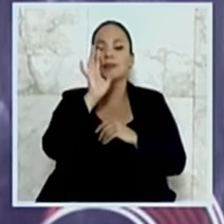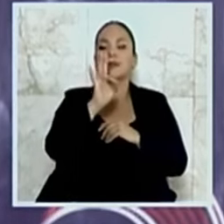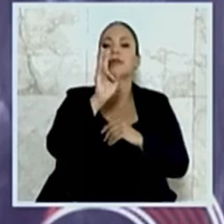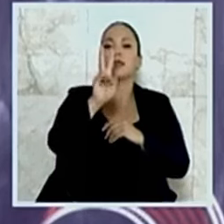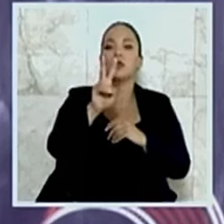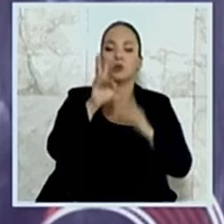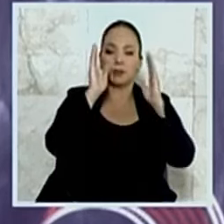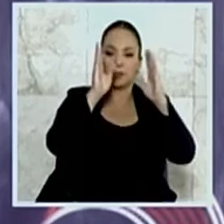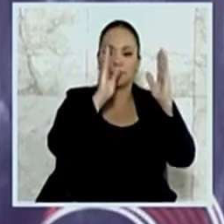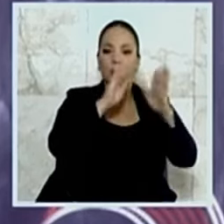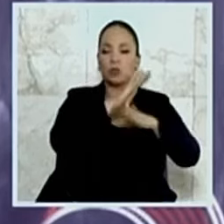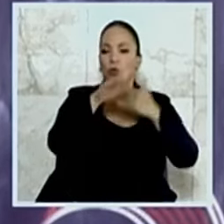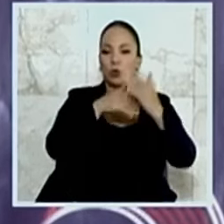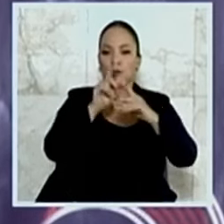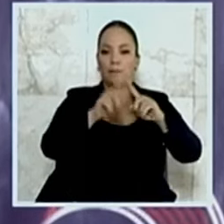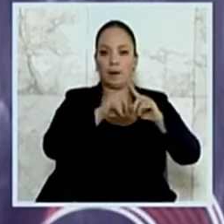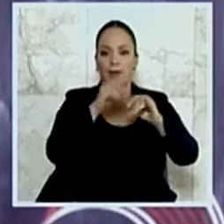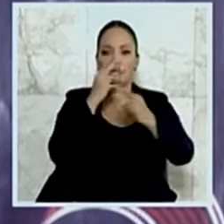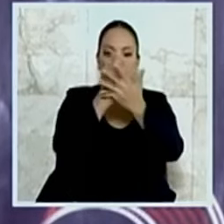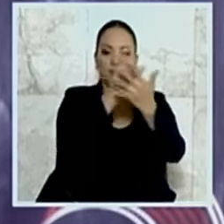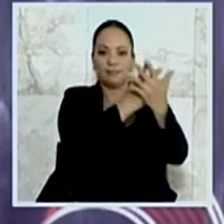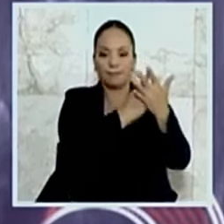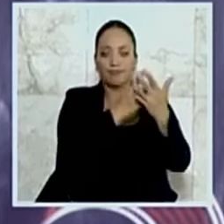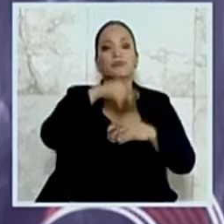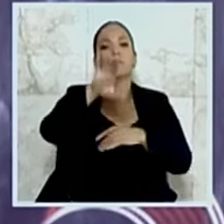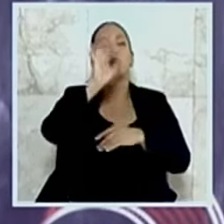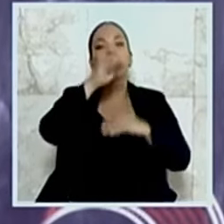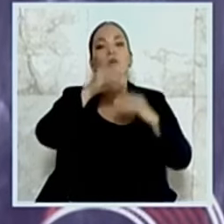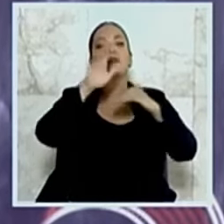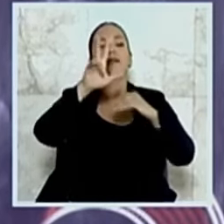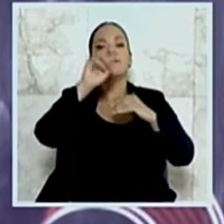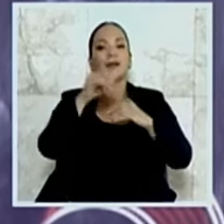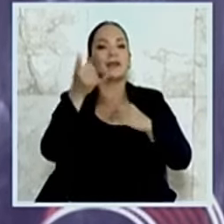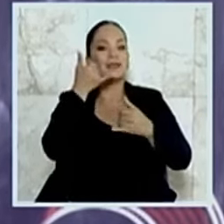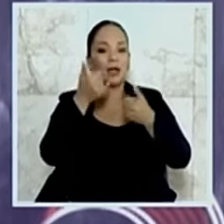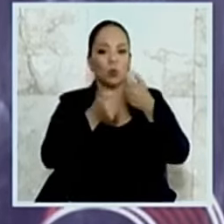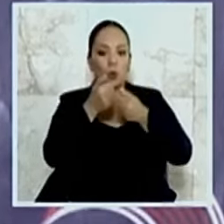Carlos. Esto nos permitió desarrollar en esta semana